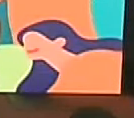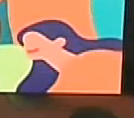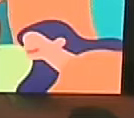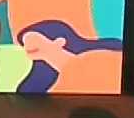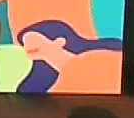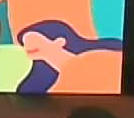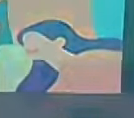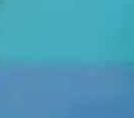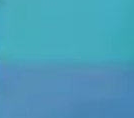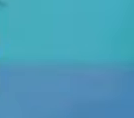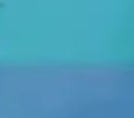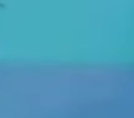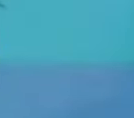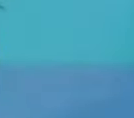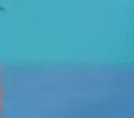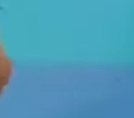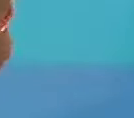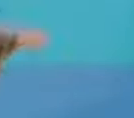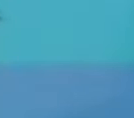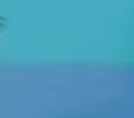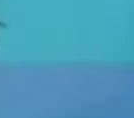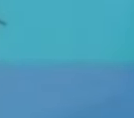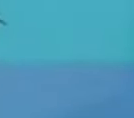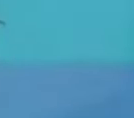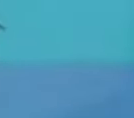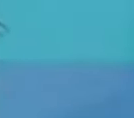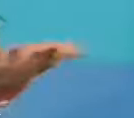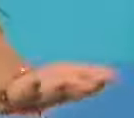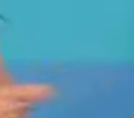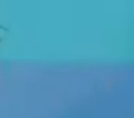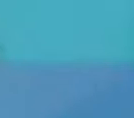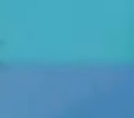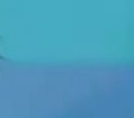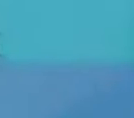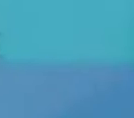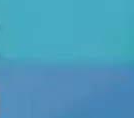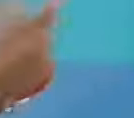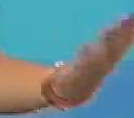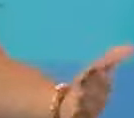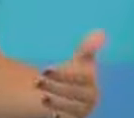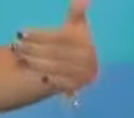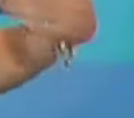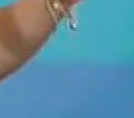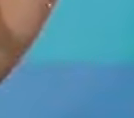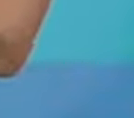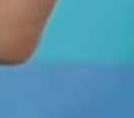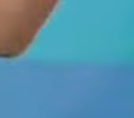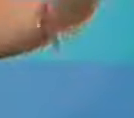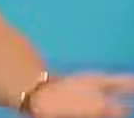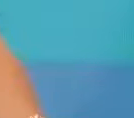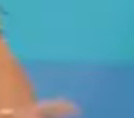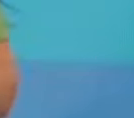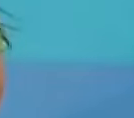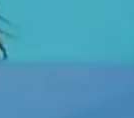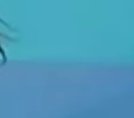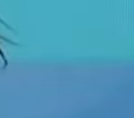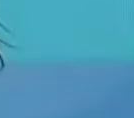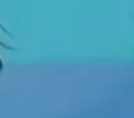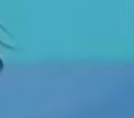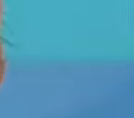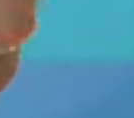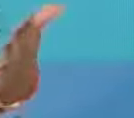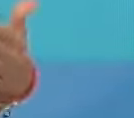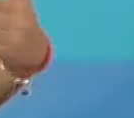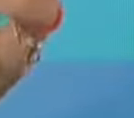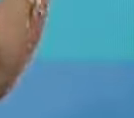con el Esequibo en el corazón, algún otro venezolano cuando nos ve lo rechace. Por el contrario, cuando un venezolano ve su mapa